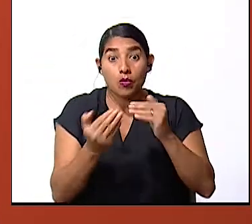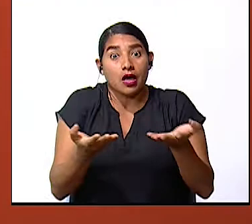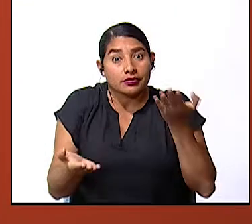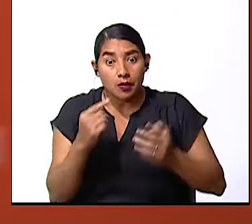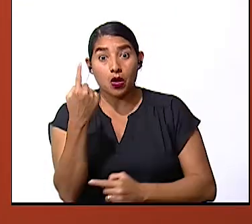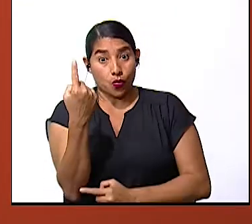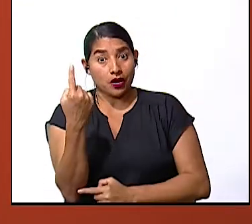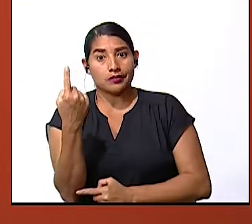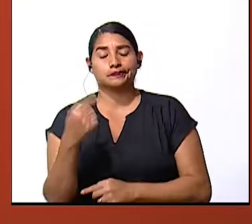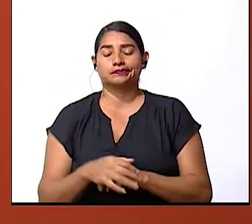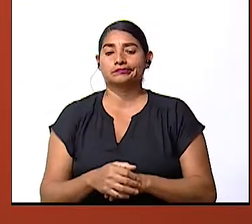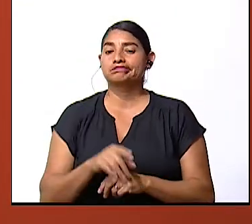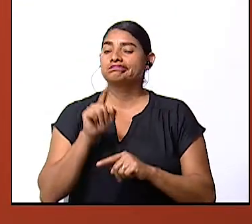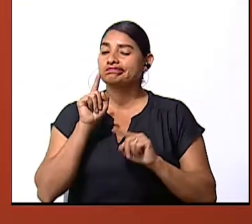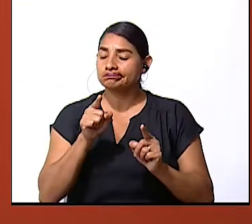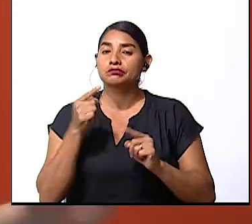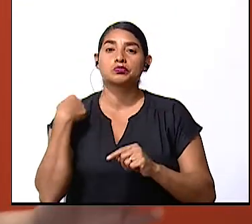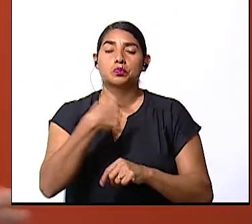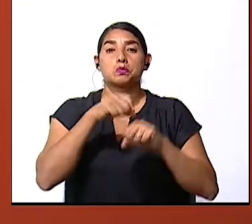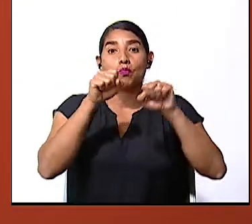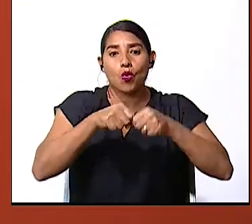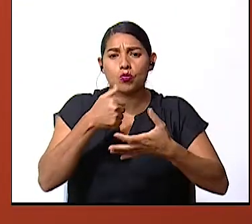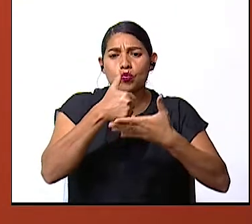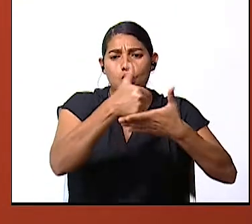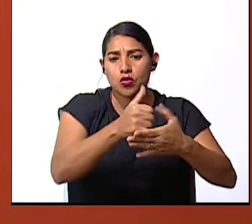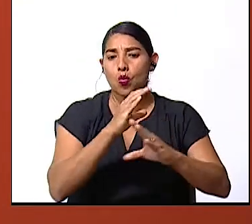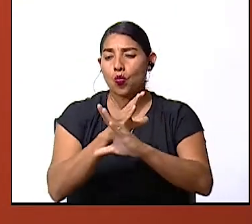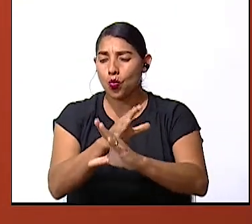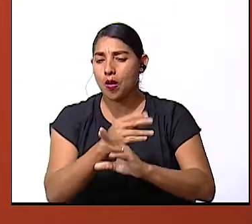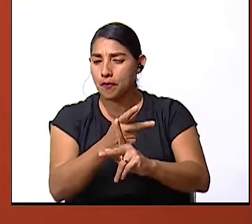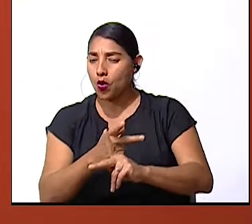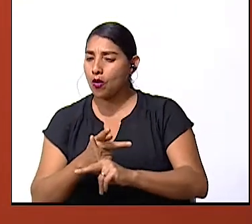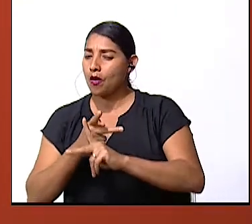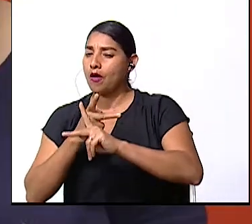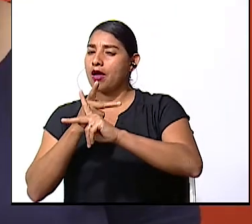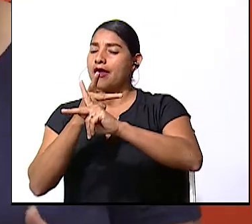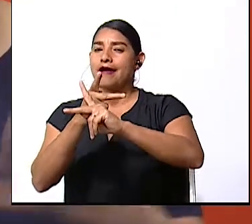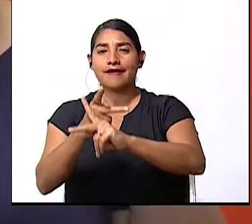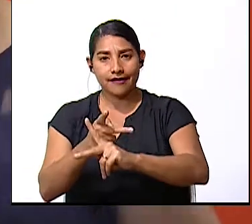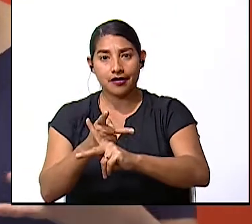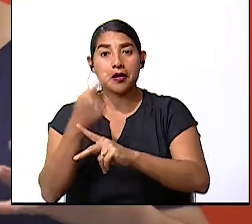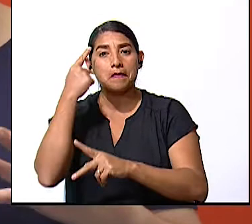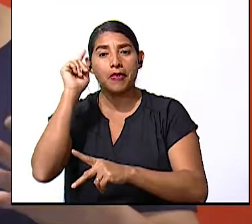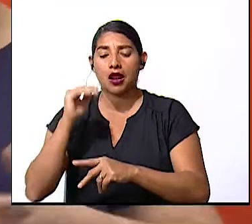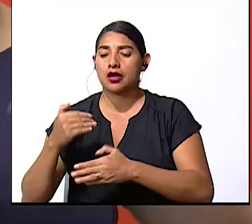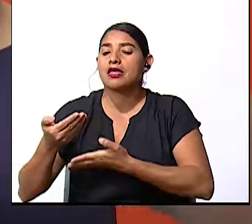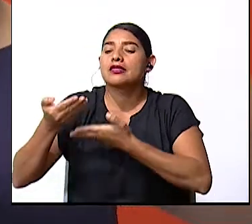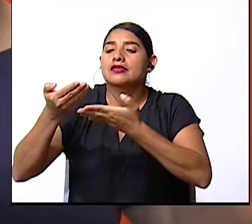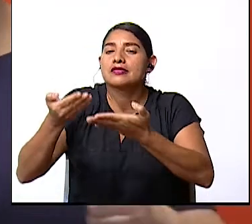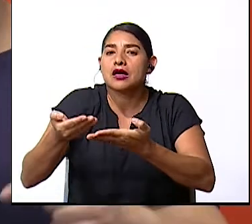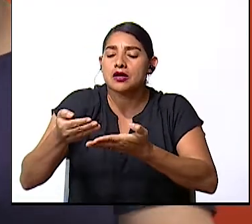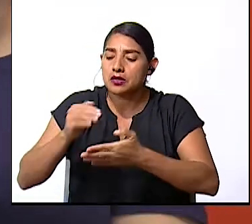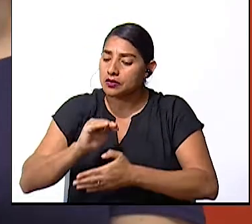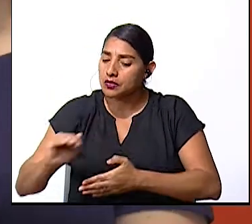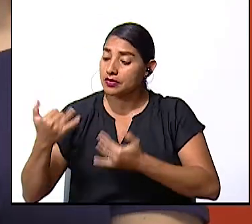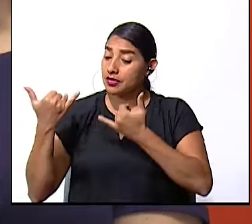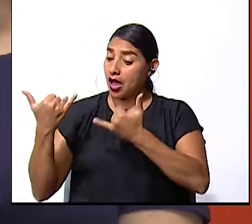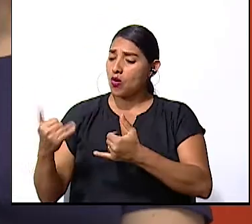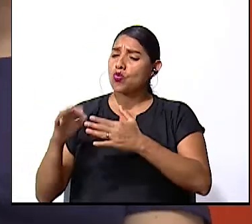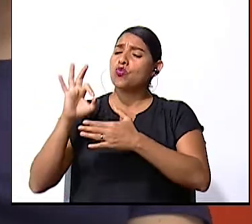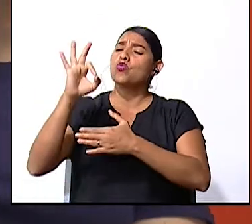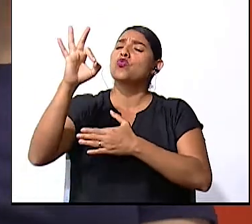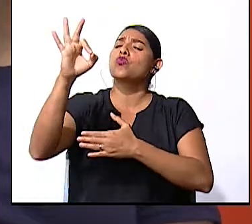hay una. Así podemos ayudar a cuidarlas y a protegerlas para heredárselas a las presentes